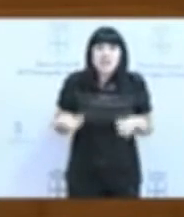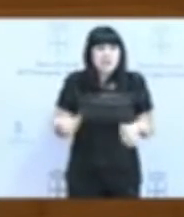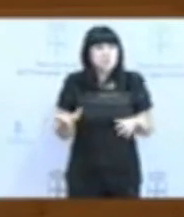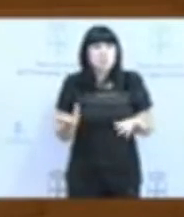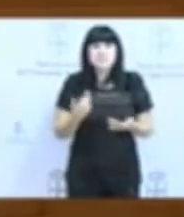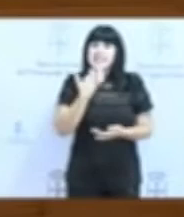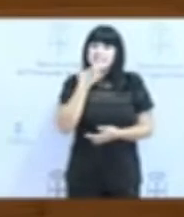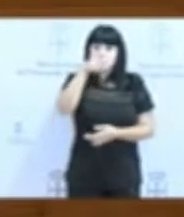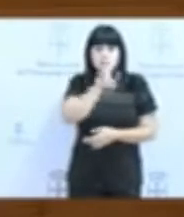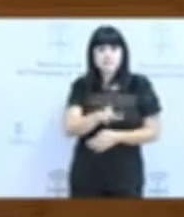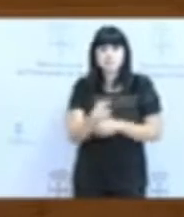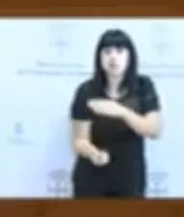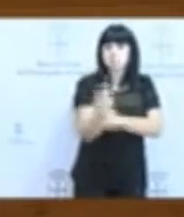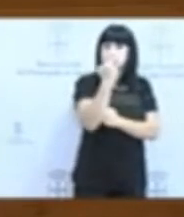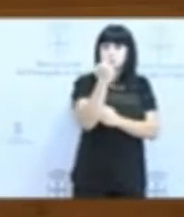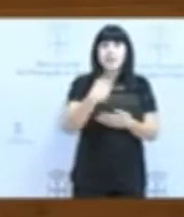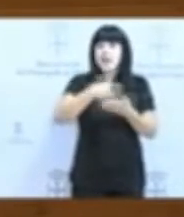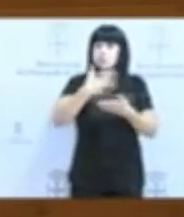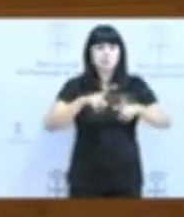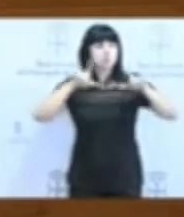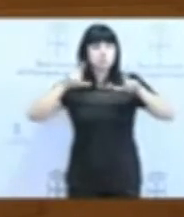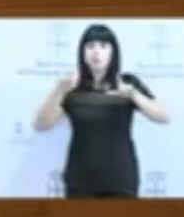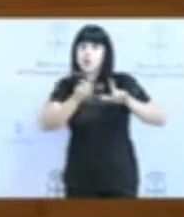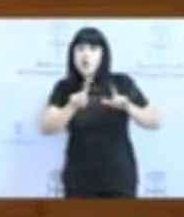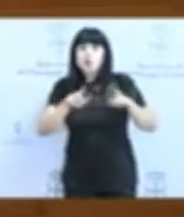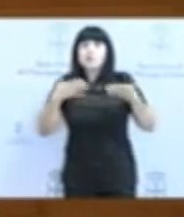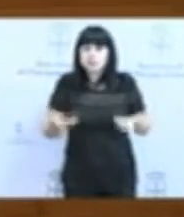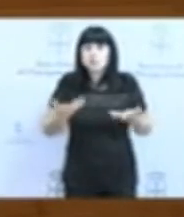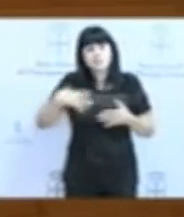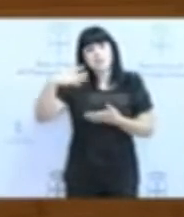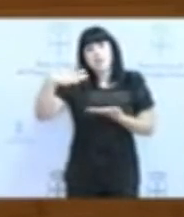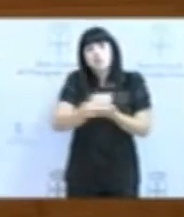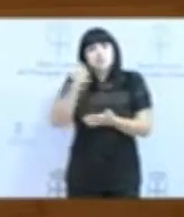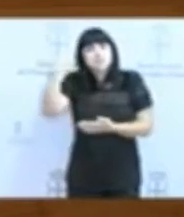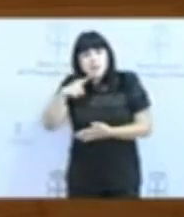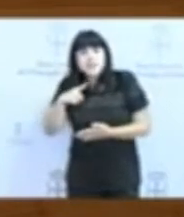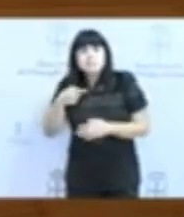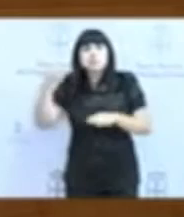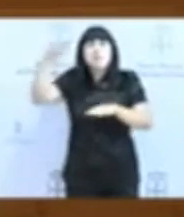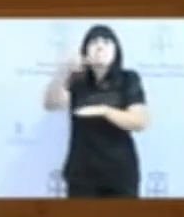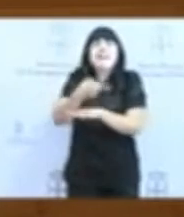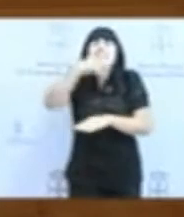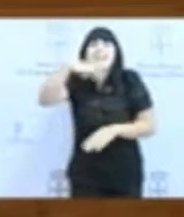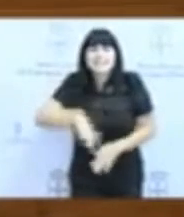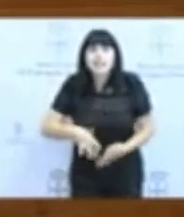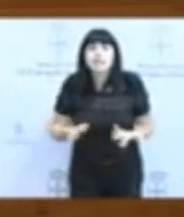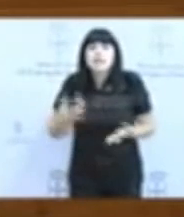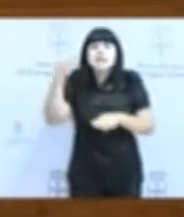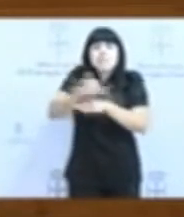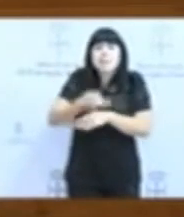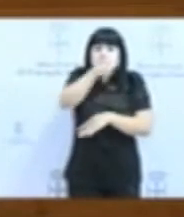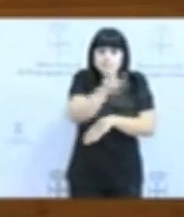una portada. Y todo el mundo tendría claro quién manda. Manda a quien está pendiente de los problemas que inundan la vida cotidiana de la